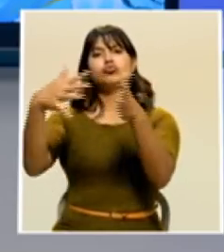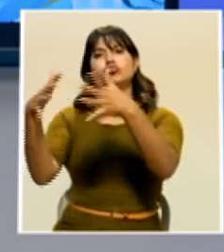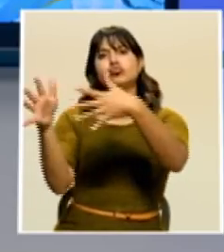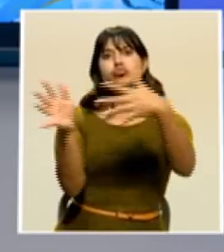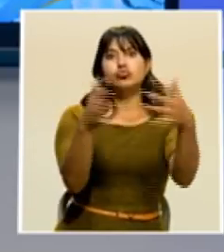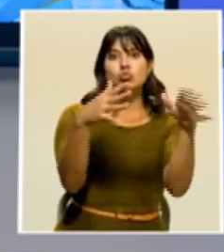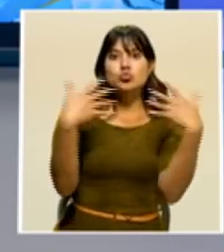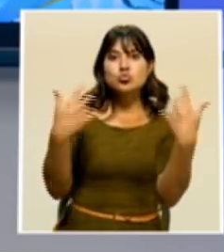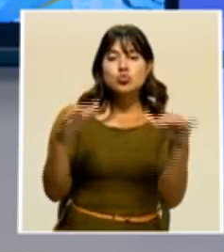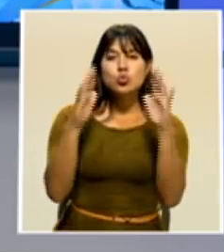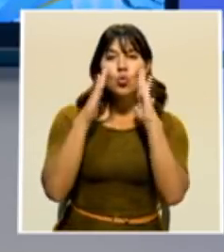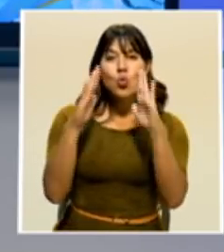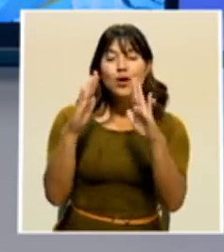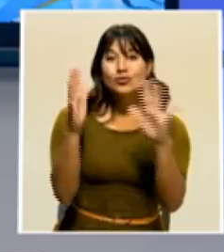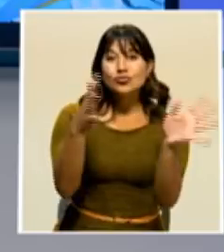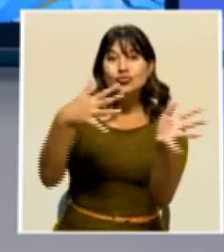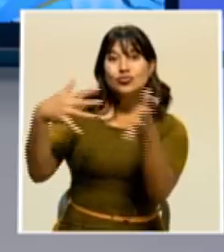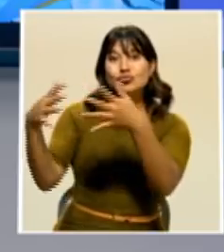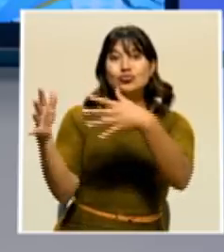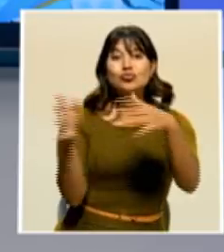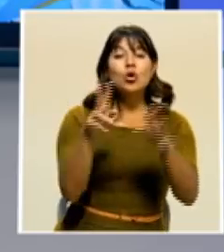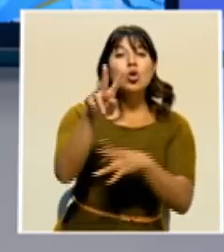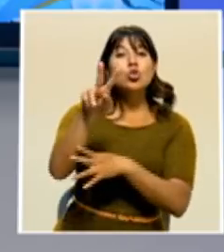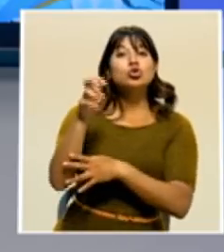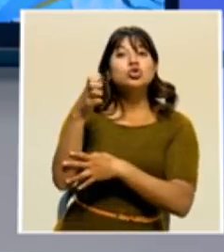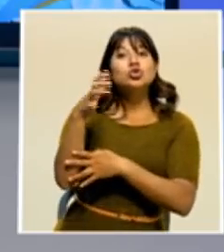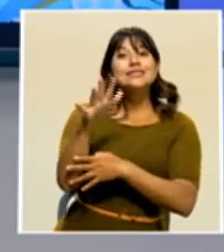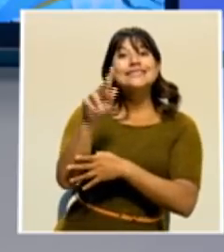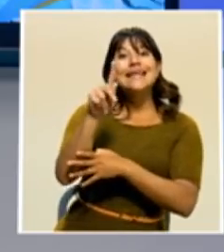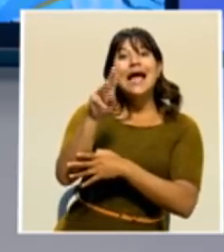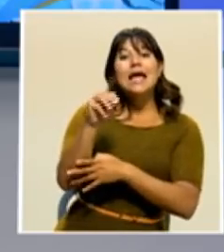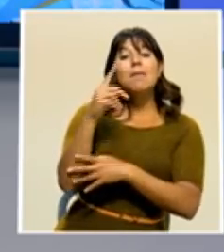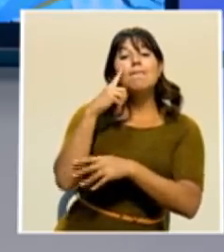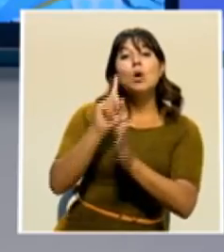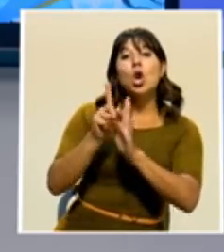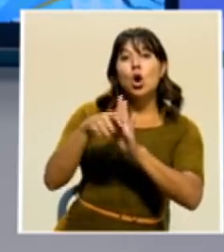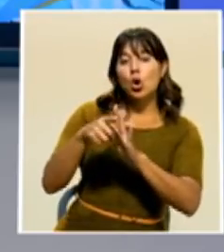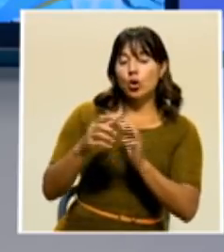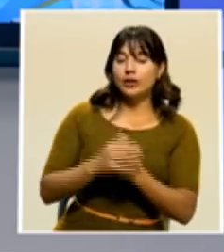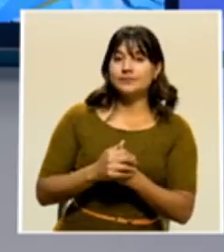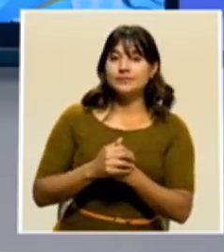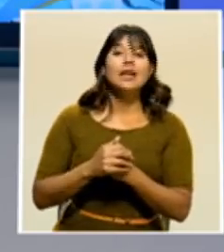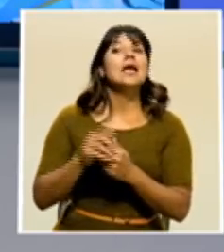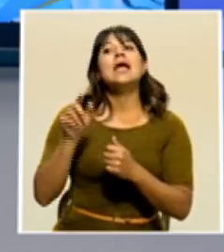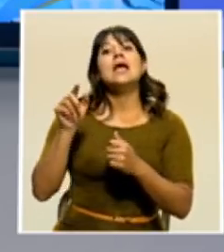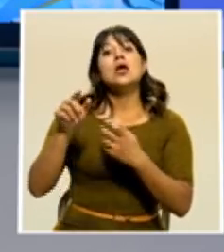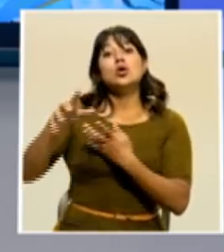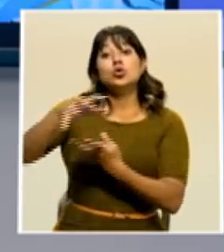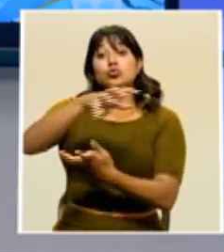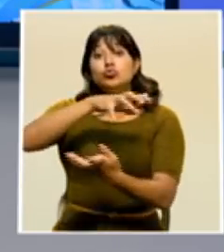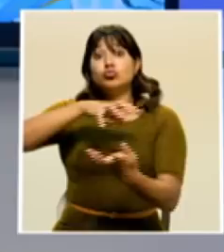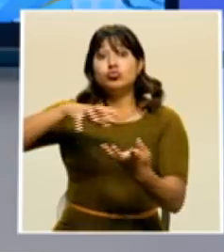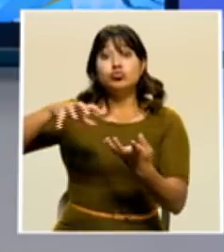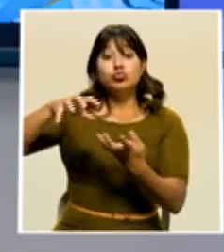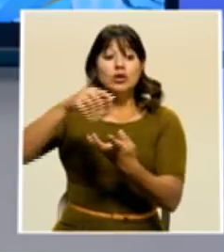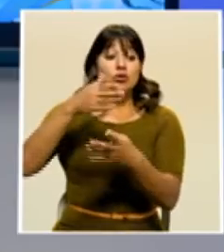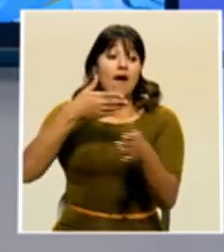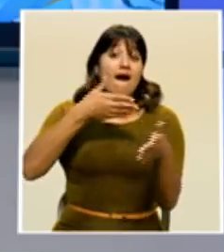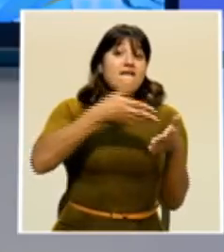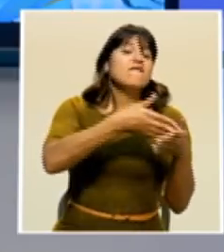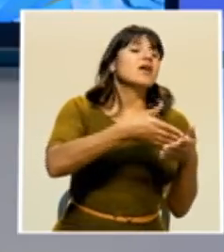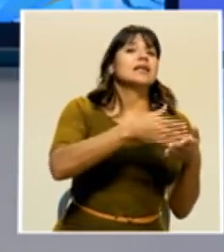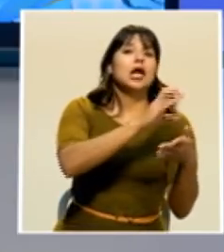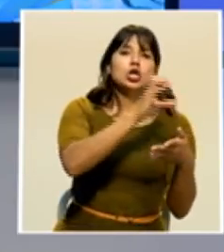óigalo, de 215 kilómetros por hora. Los efectos indirectos sobre Costa Rica que hasta